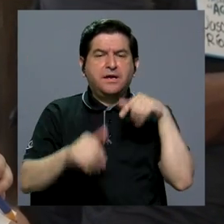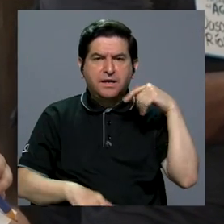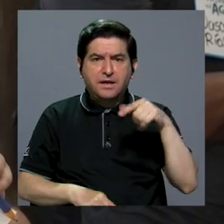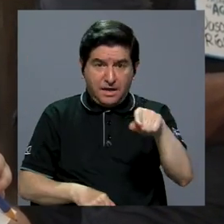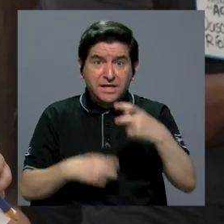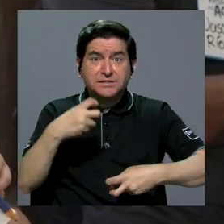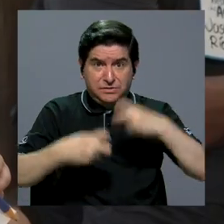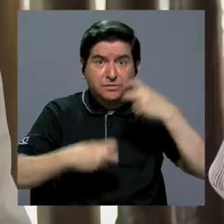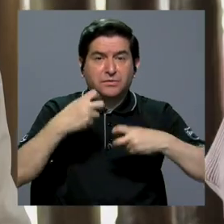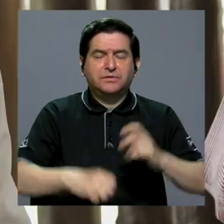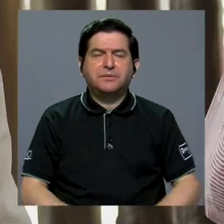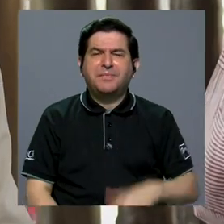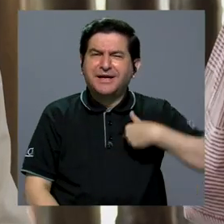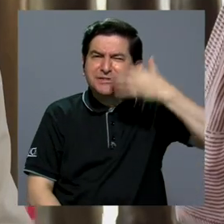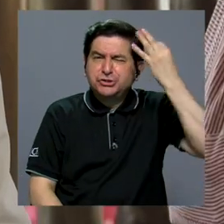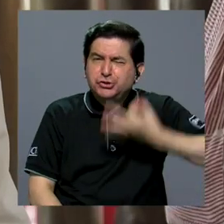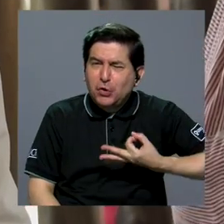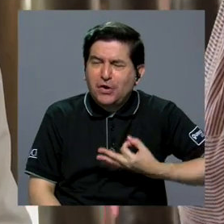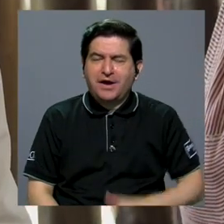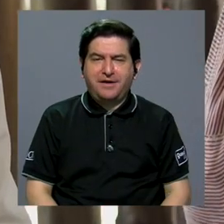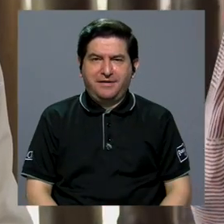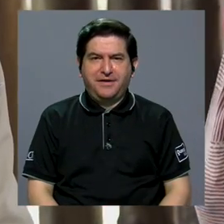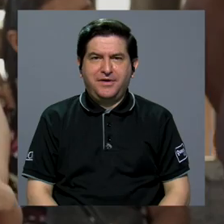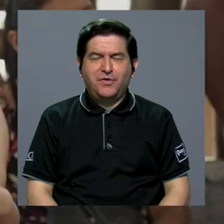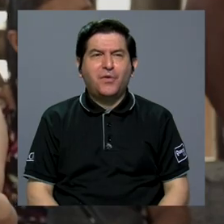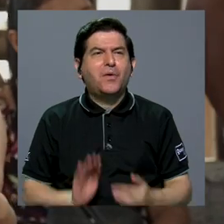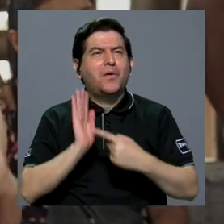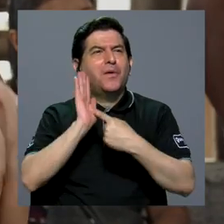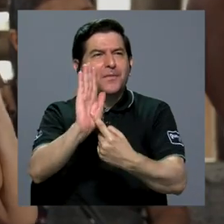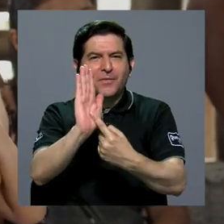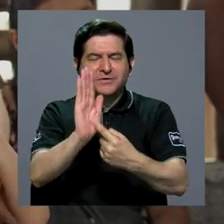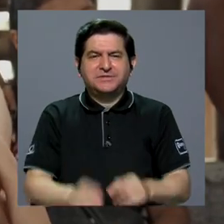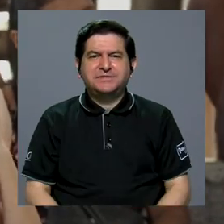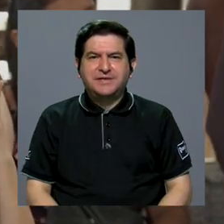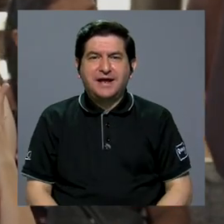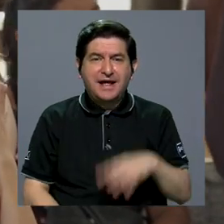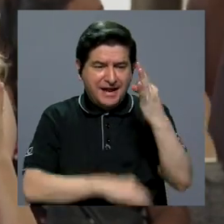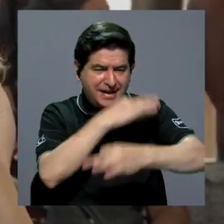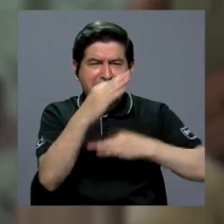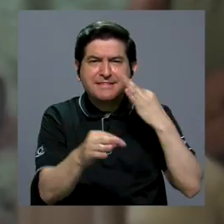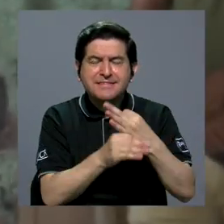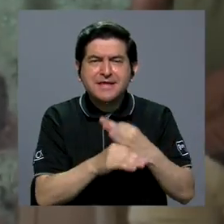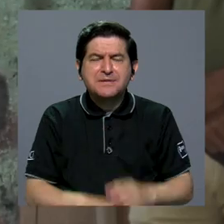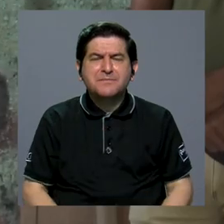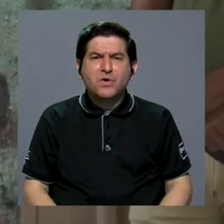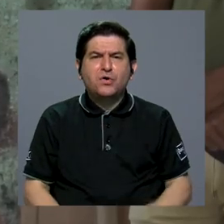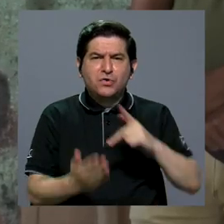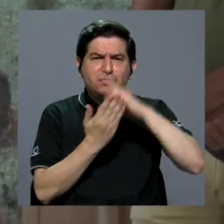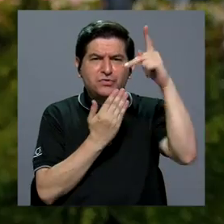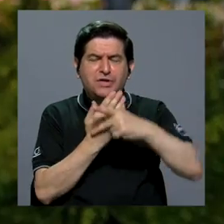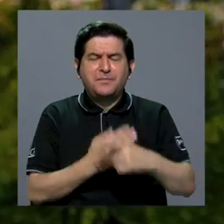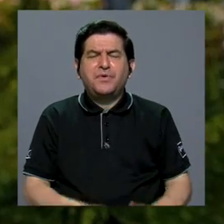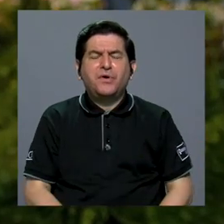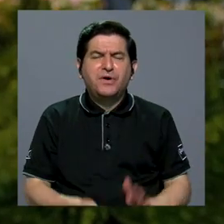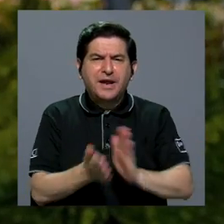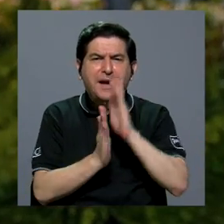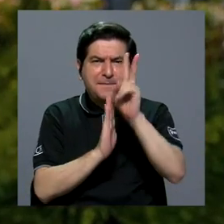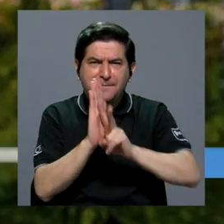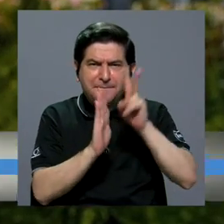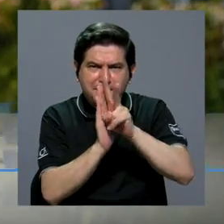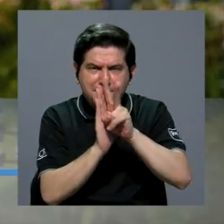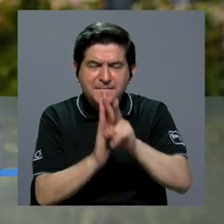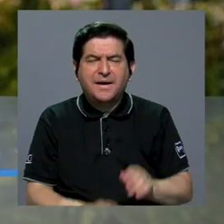estas problemáticas. Creo que cabe rescatar que hacer este tipo de series documentales, digamos, hace que